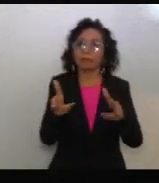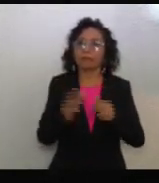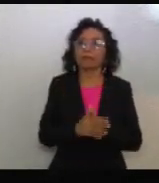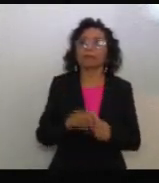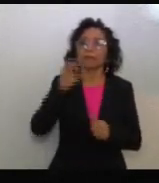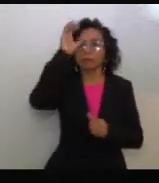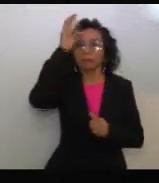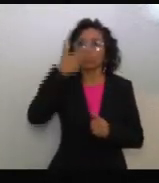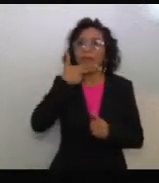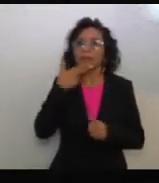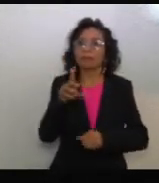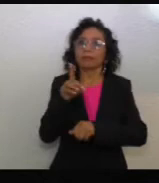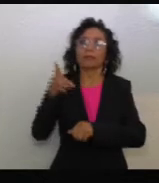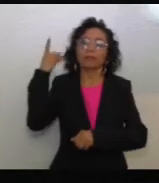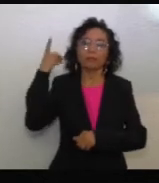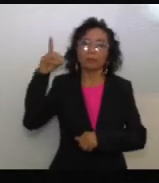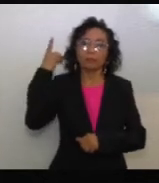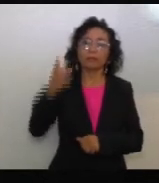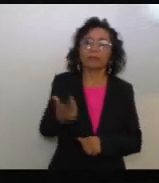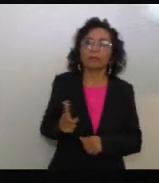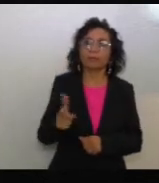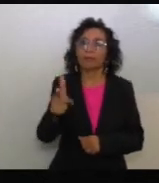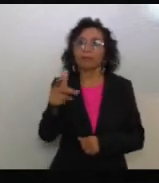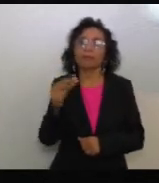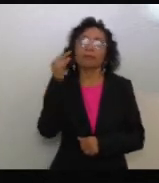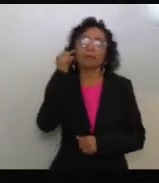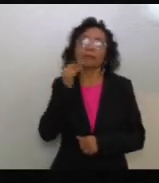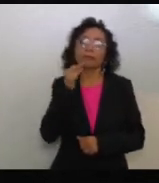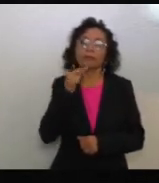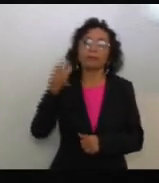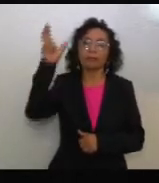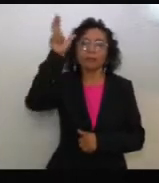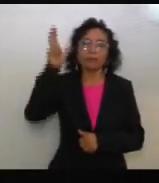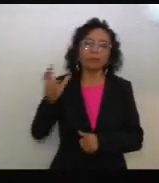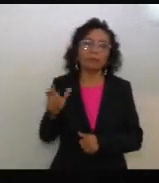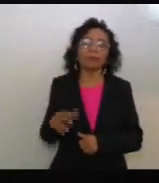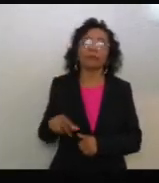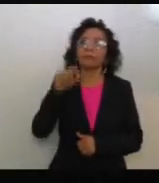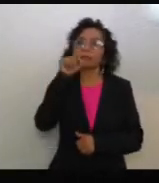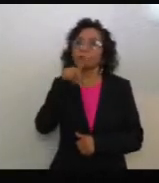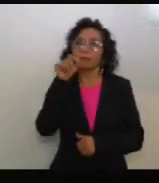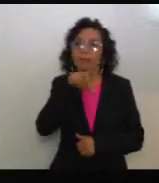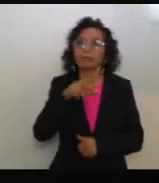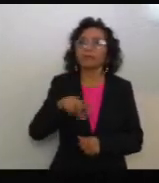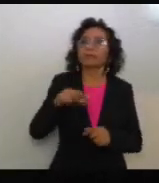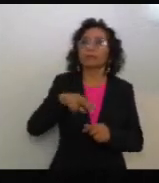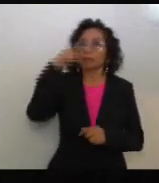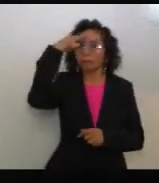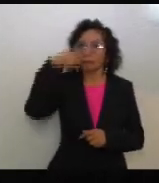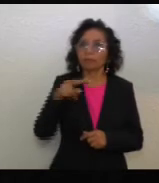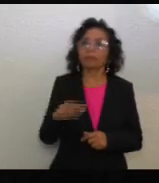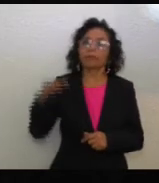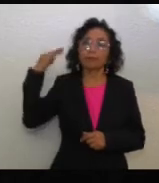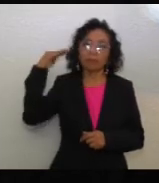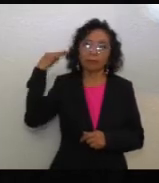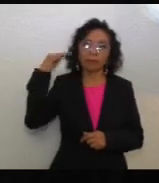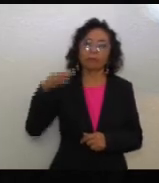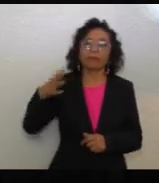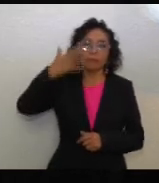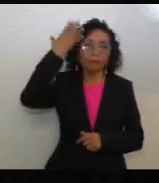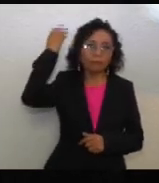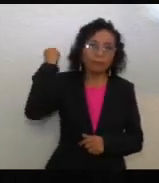Chihuahua, Durango, Guanajuato, Guerrero, Hidalgo, Jalisco, México, Michoacán,